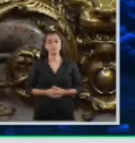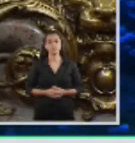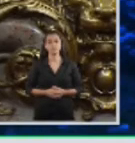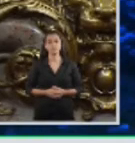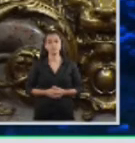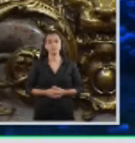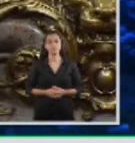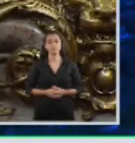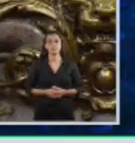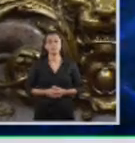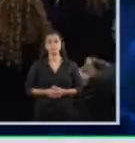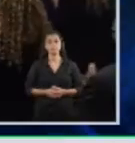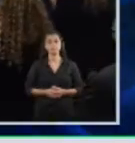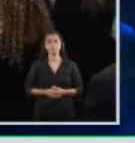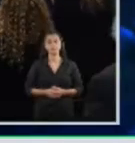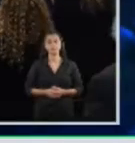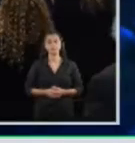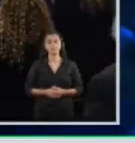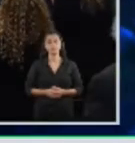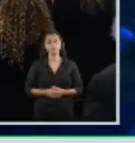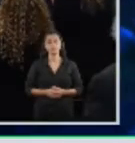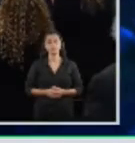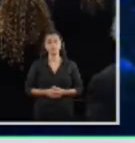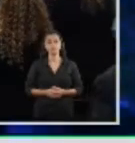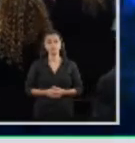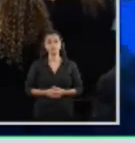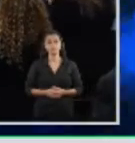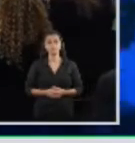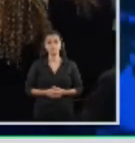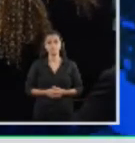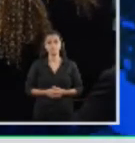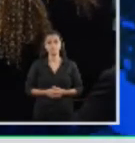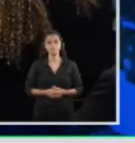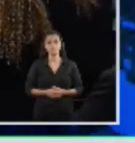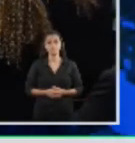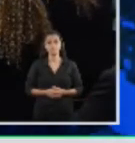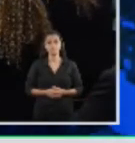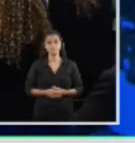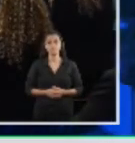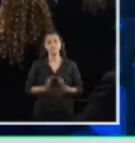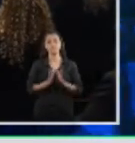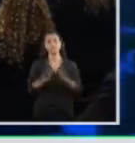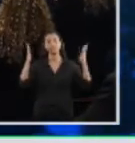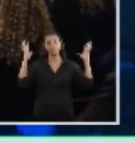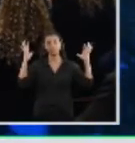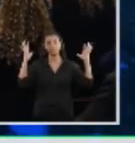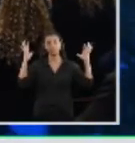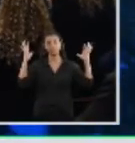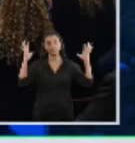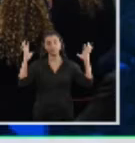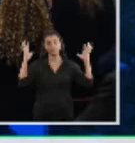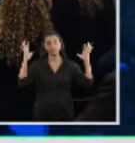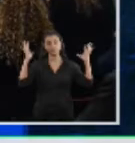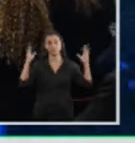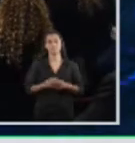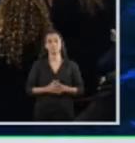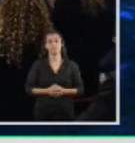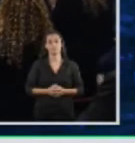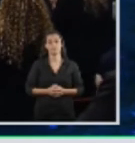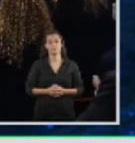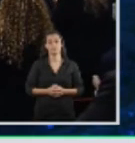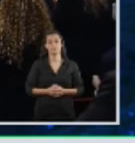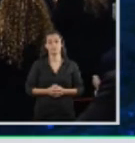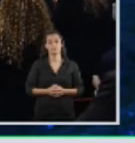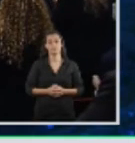la plataforma de lanzamiento para un nuevo rumbo que tiene que tomar este gobierno.